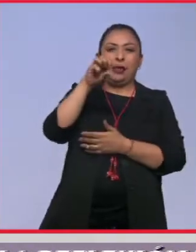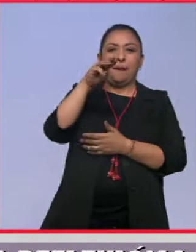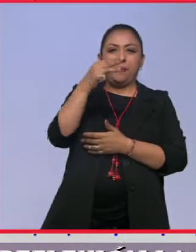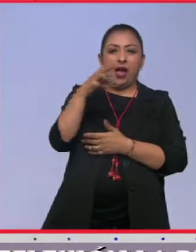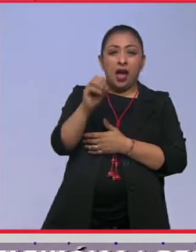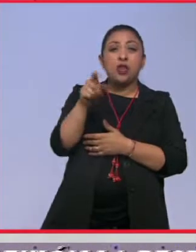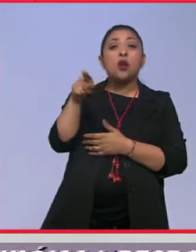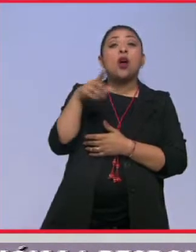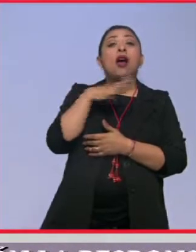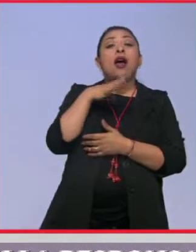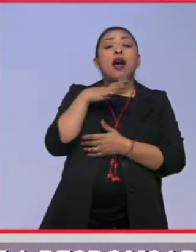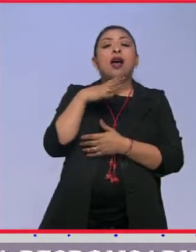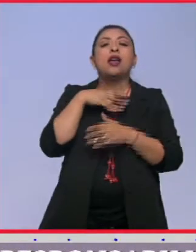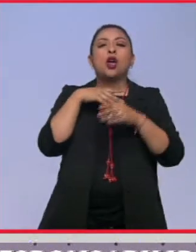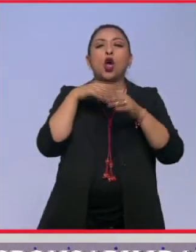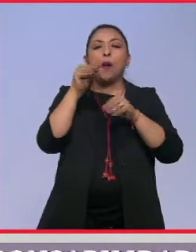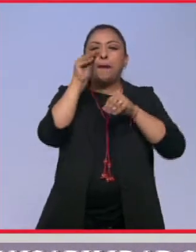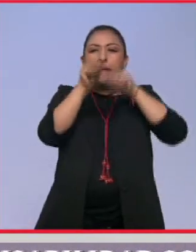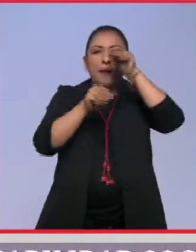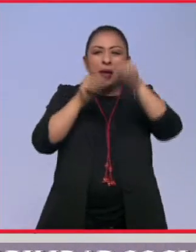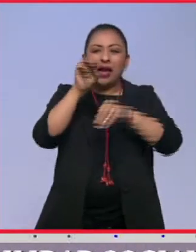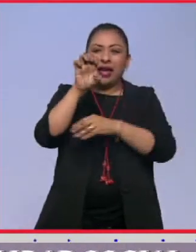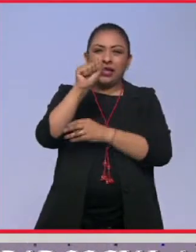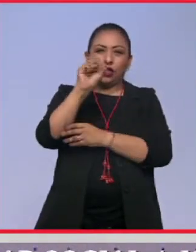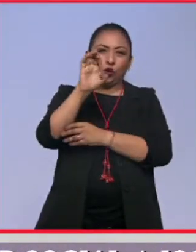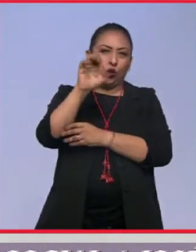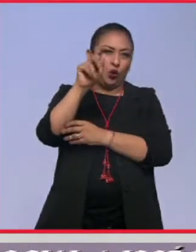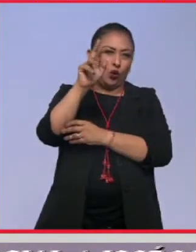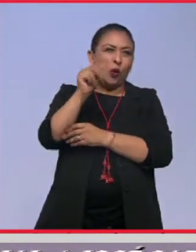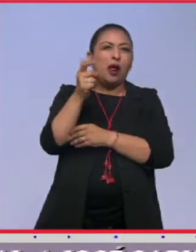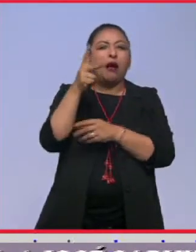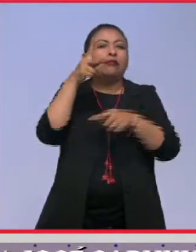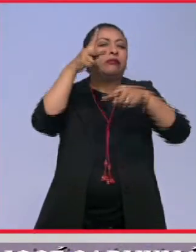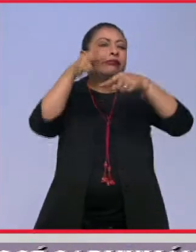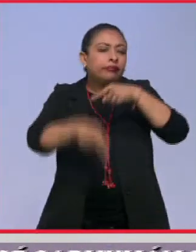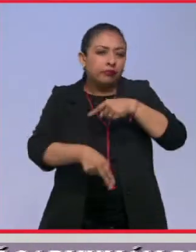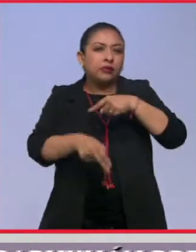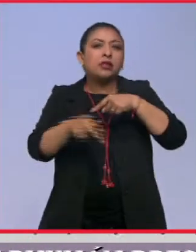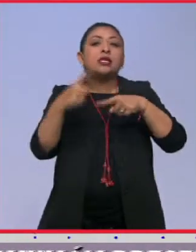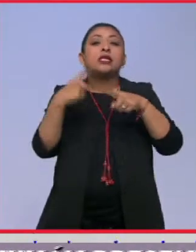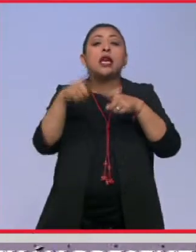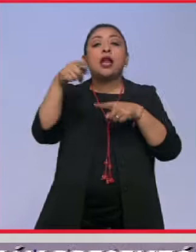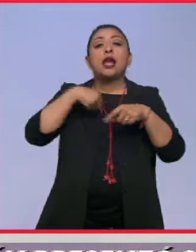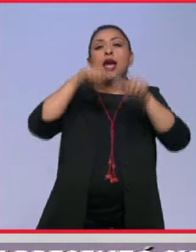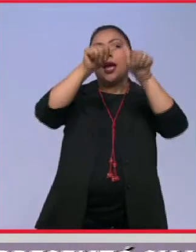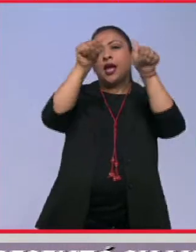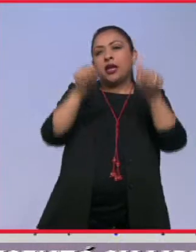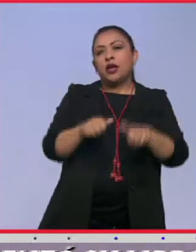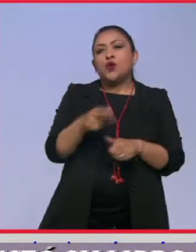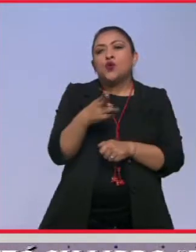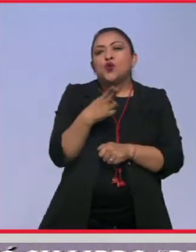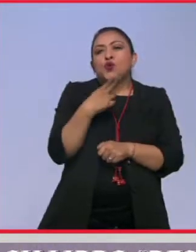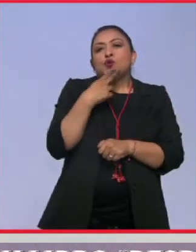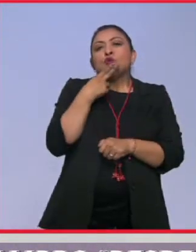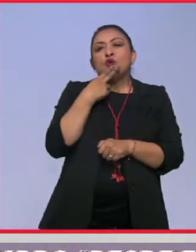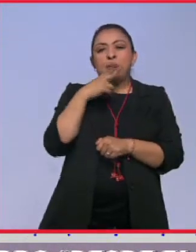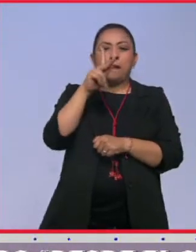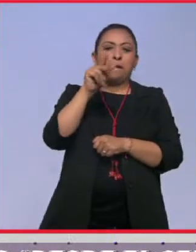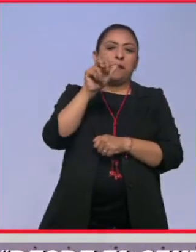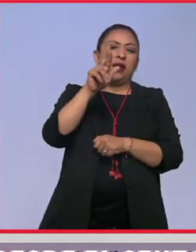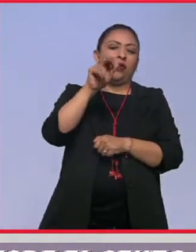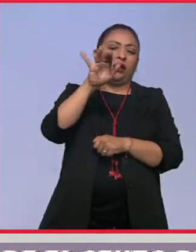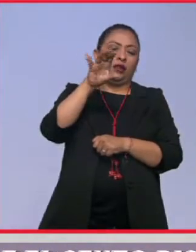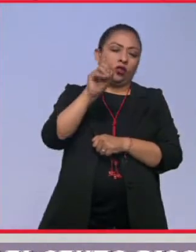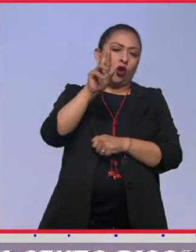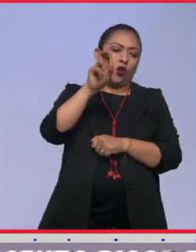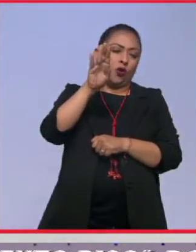porque está la escultura o parte de la escultura del artista conservacionista Patricio Robles